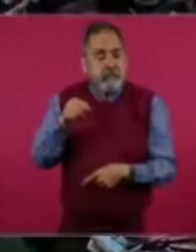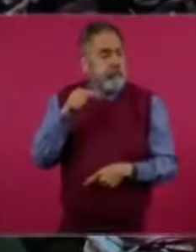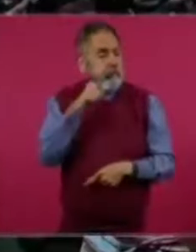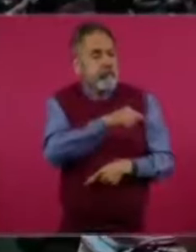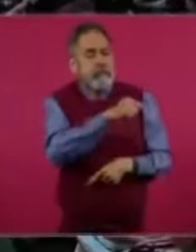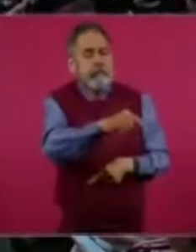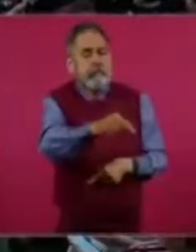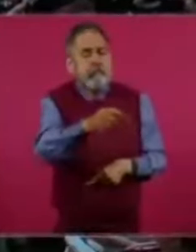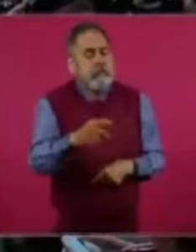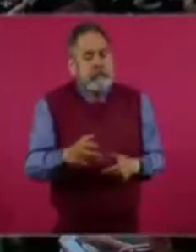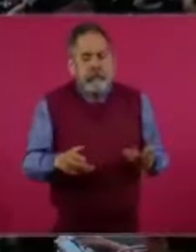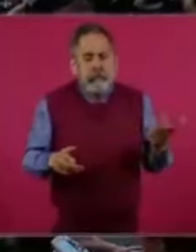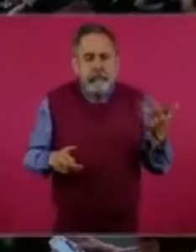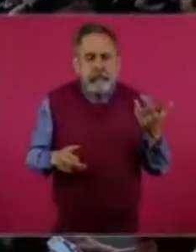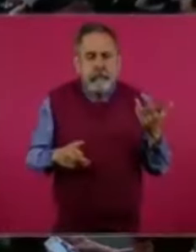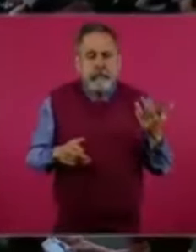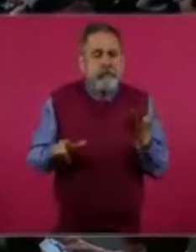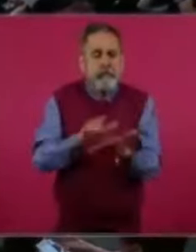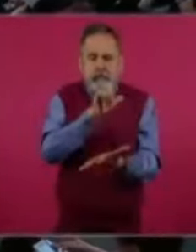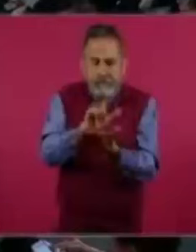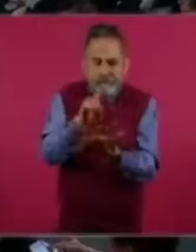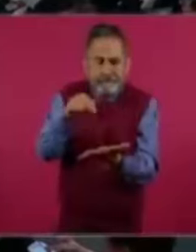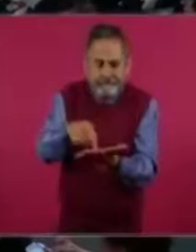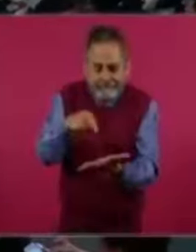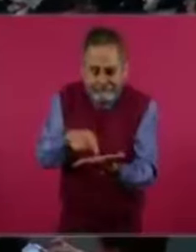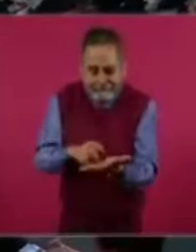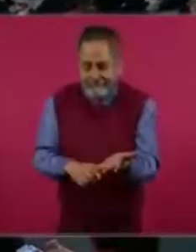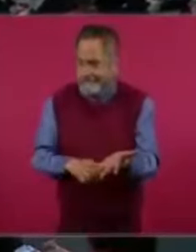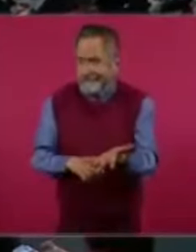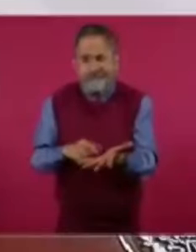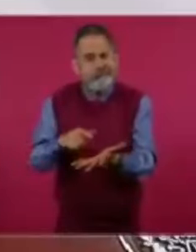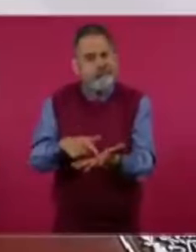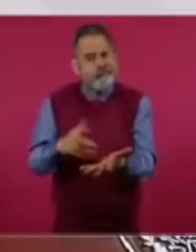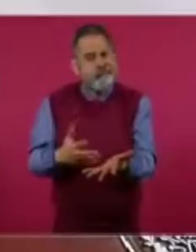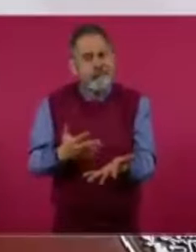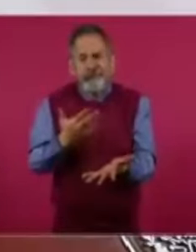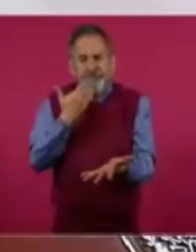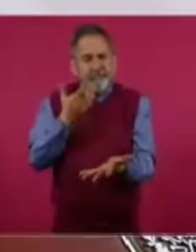dejaron una legislación que